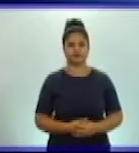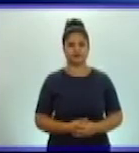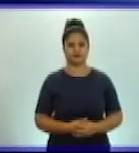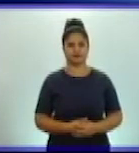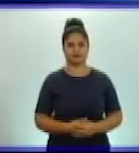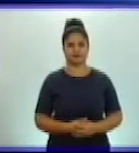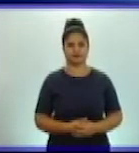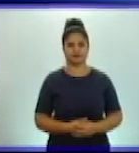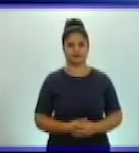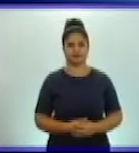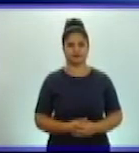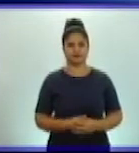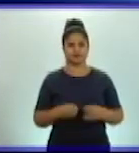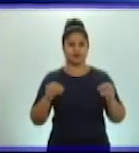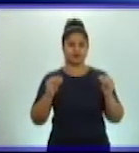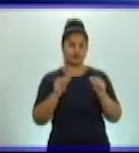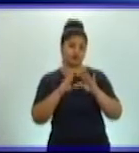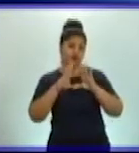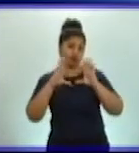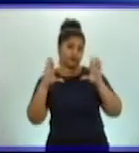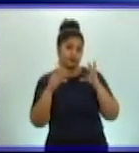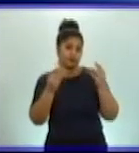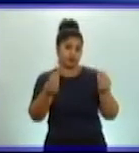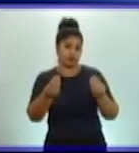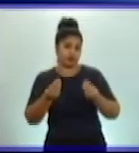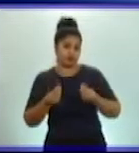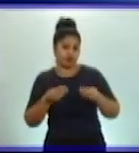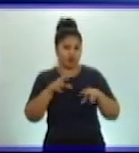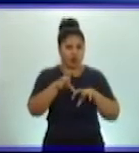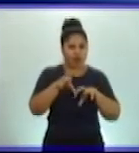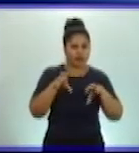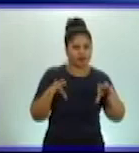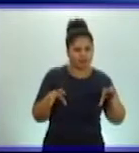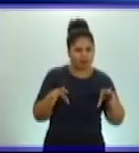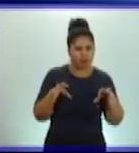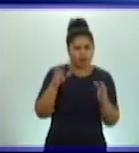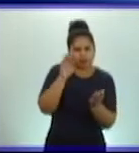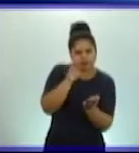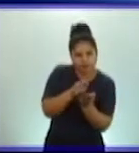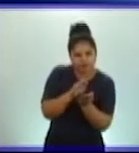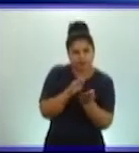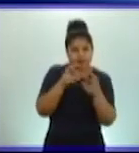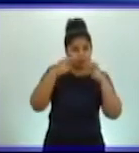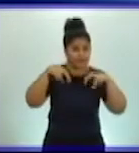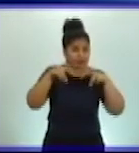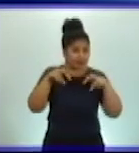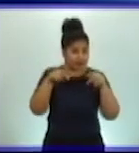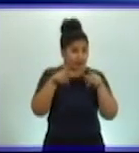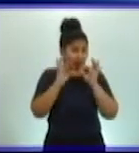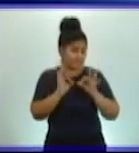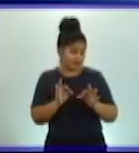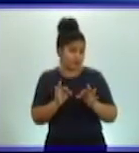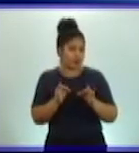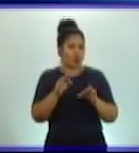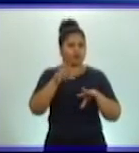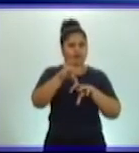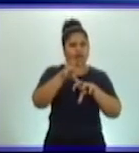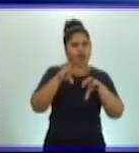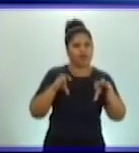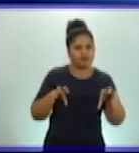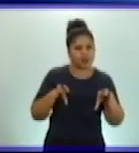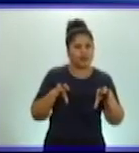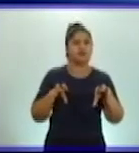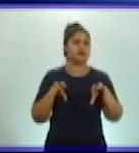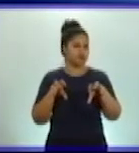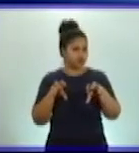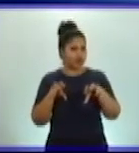regalaron un conejo de Indias. Llegó a casa enjaulado, al mediodía le abrí la puerta de la jaula. Volví a casa al